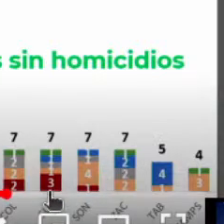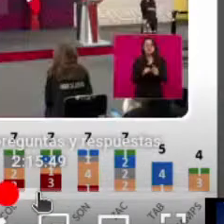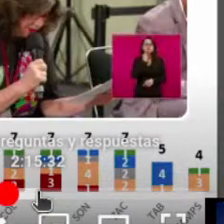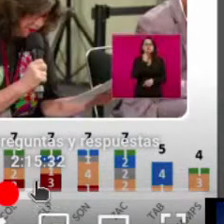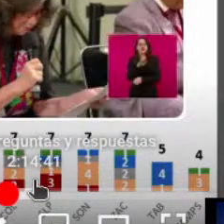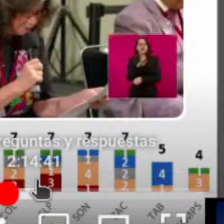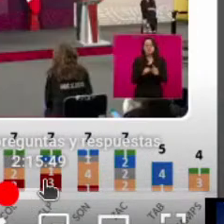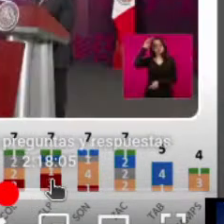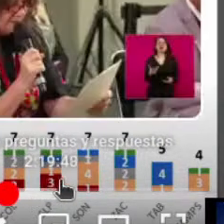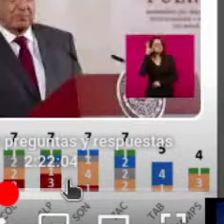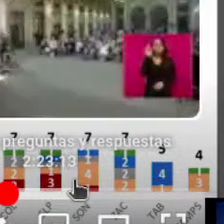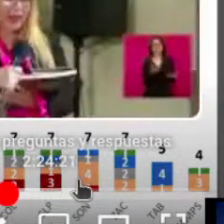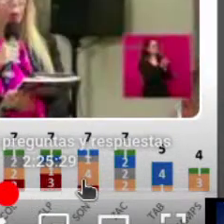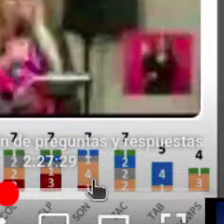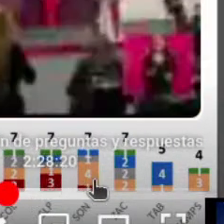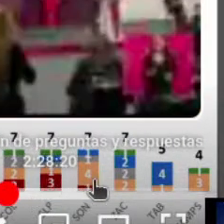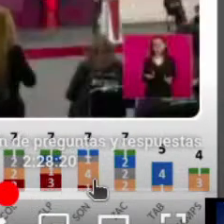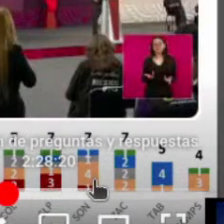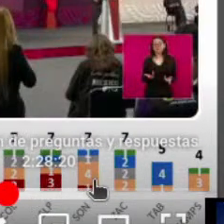Vámonos más adelante.